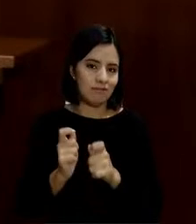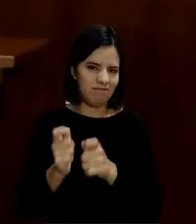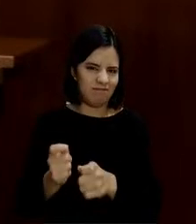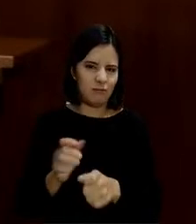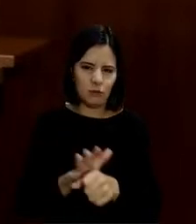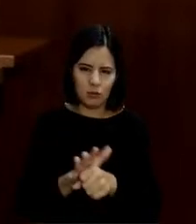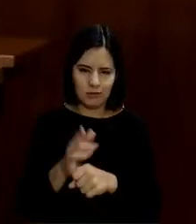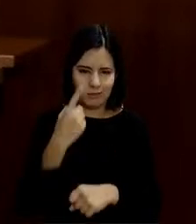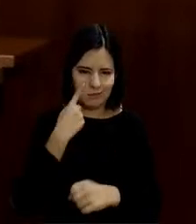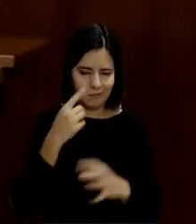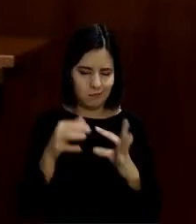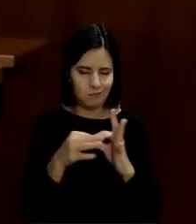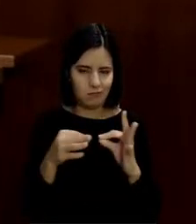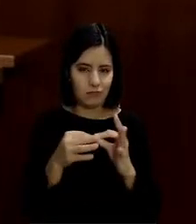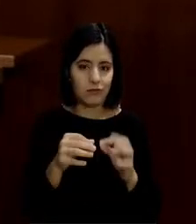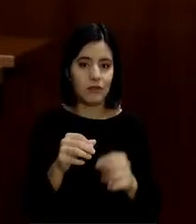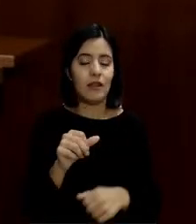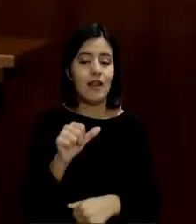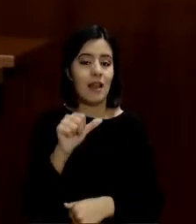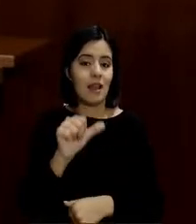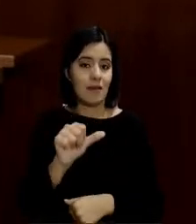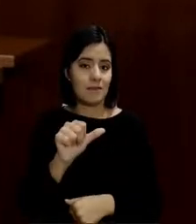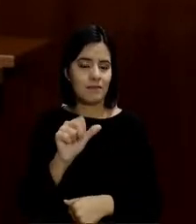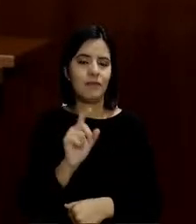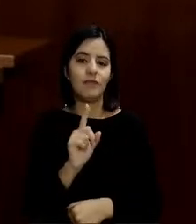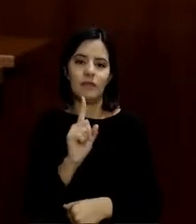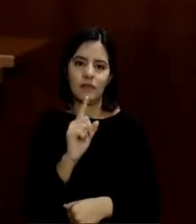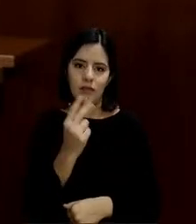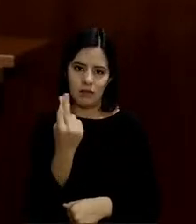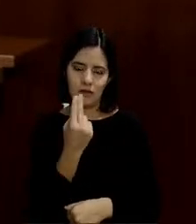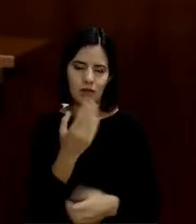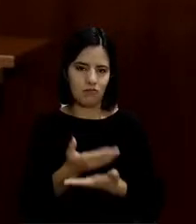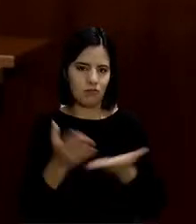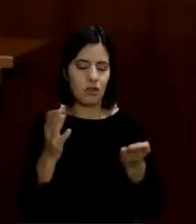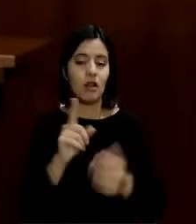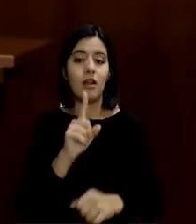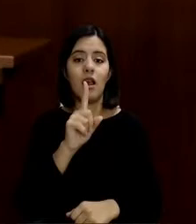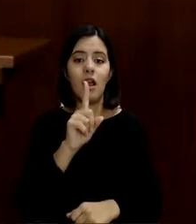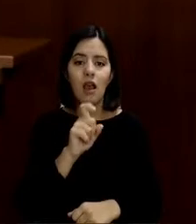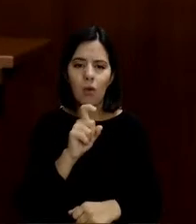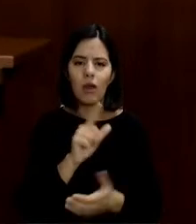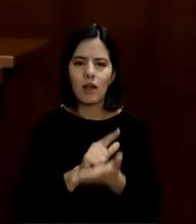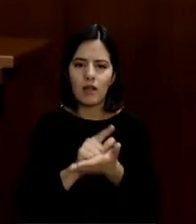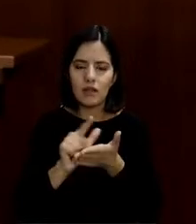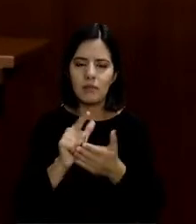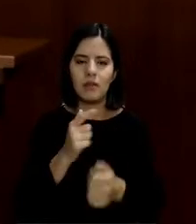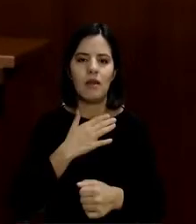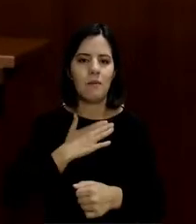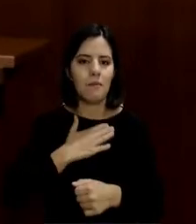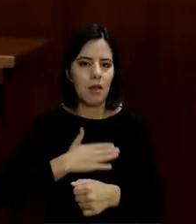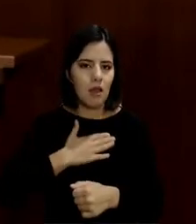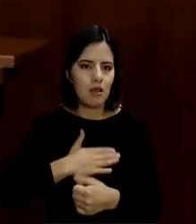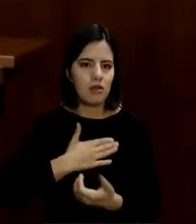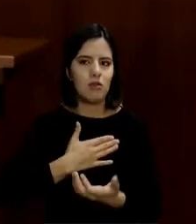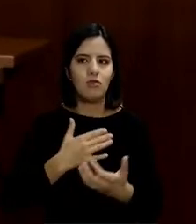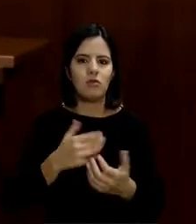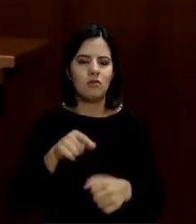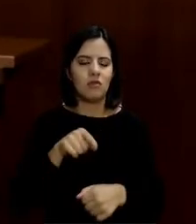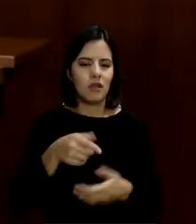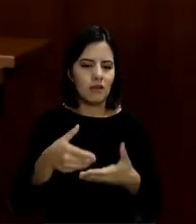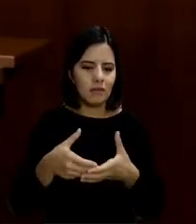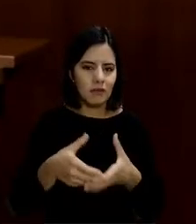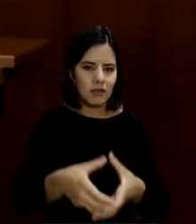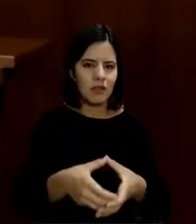siguientes: A. Agua potable, drenaje, alcantarillado, tratamiento y disposición de